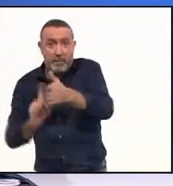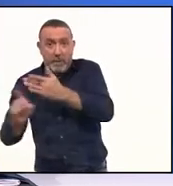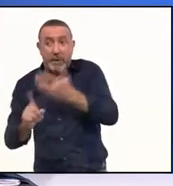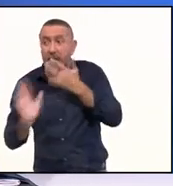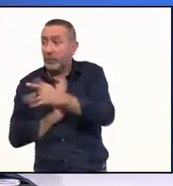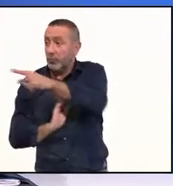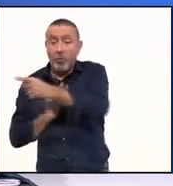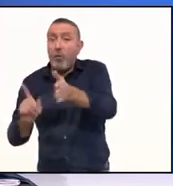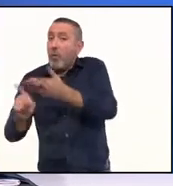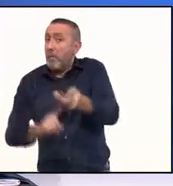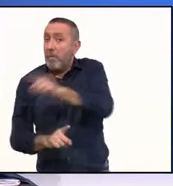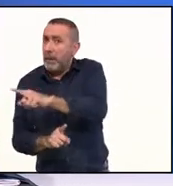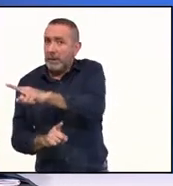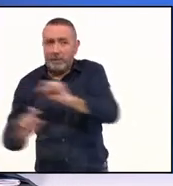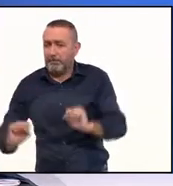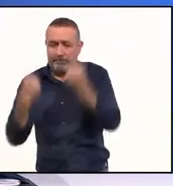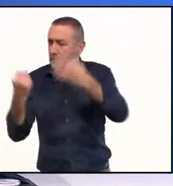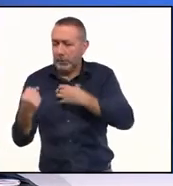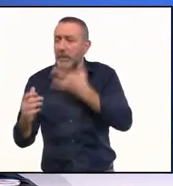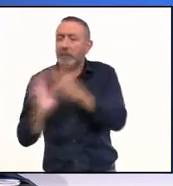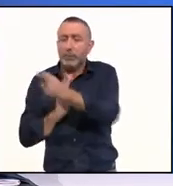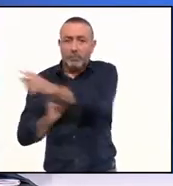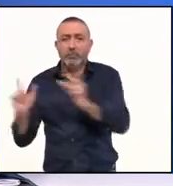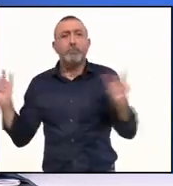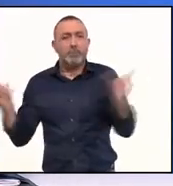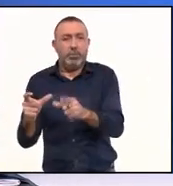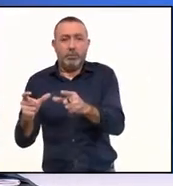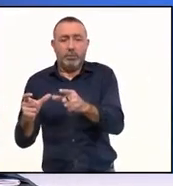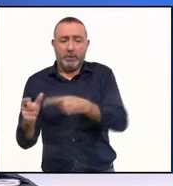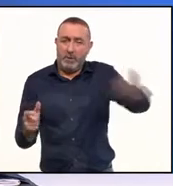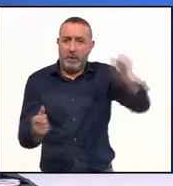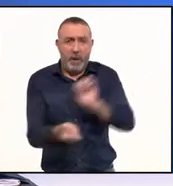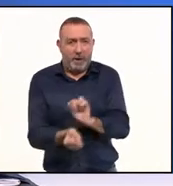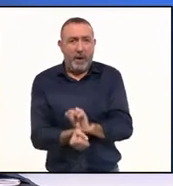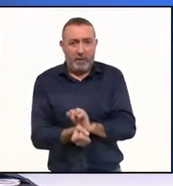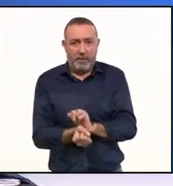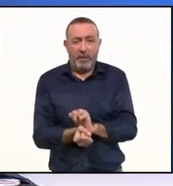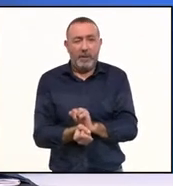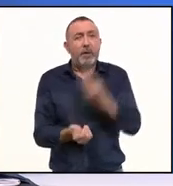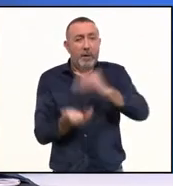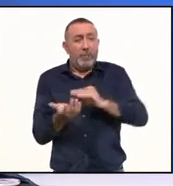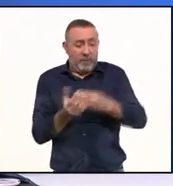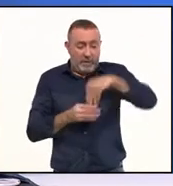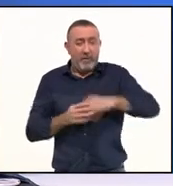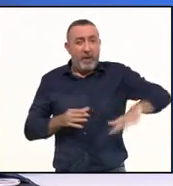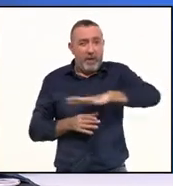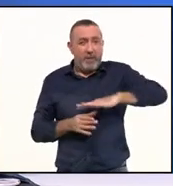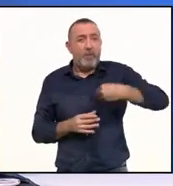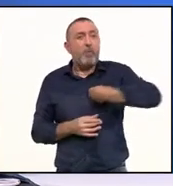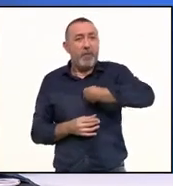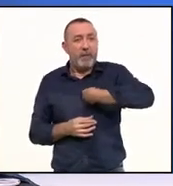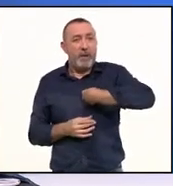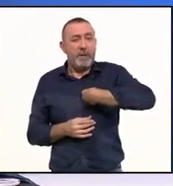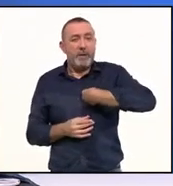salida que se le va a perseguir y que va a pagar por ello es lo que muchas veces del ámbito de la policía hablamos